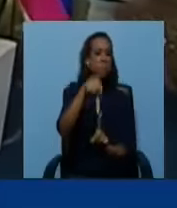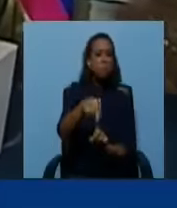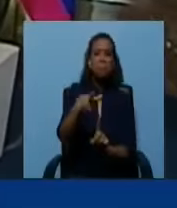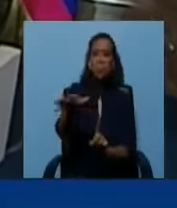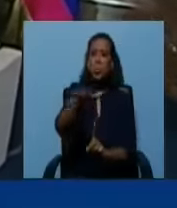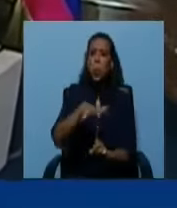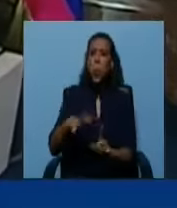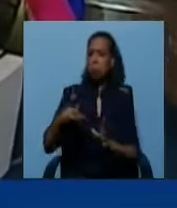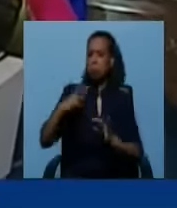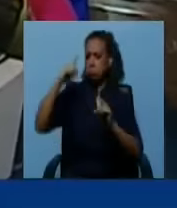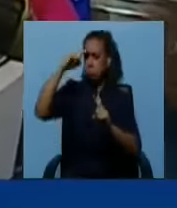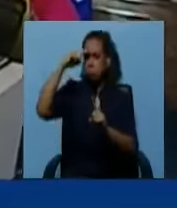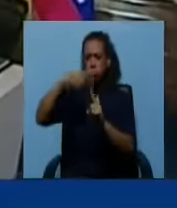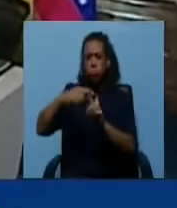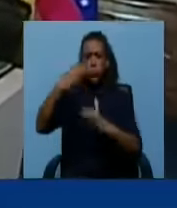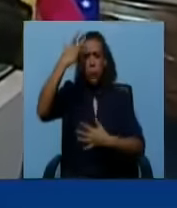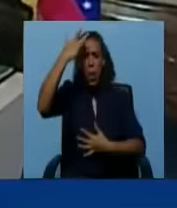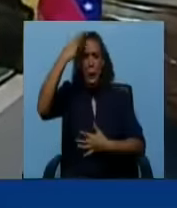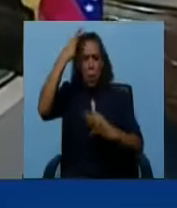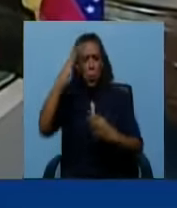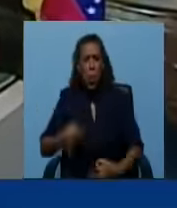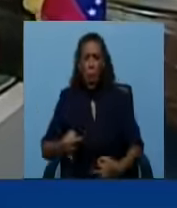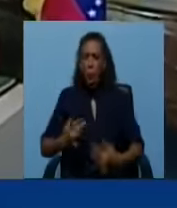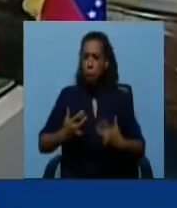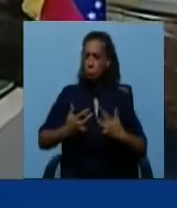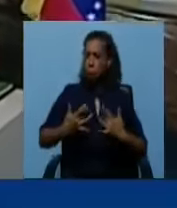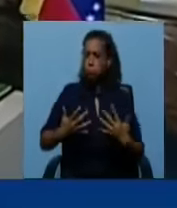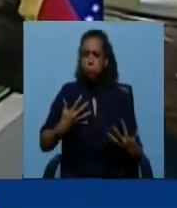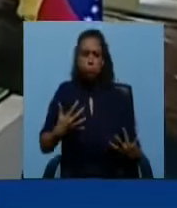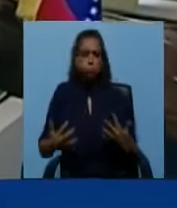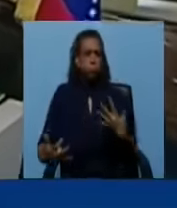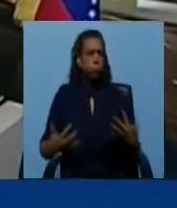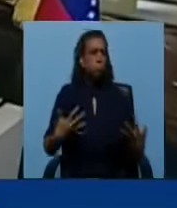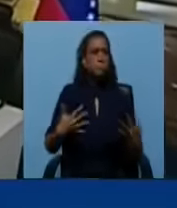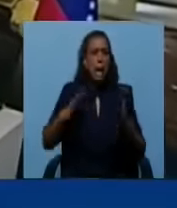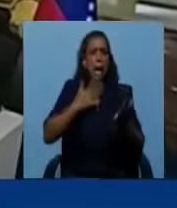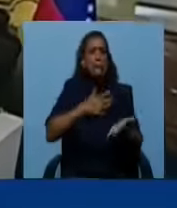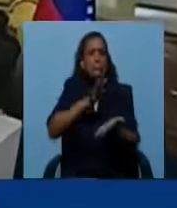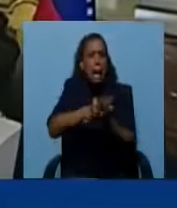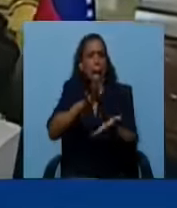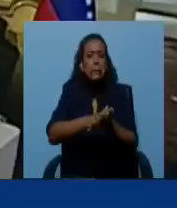Con altísimos niveles de estabilidad.